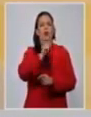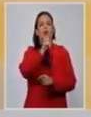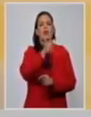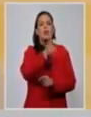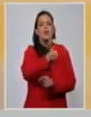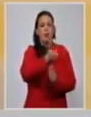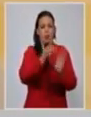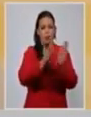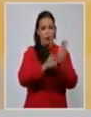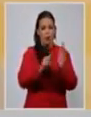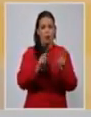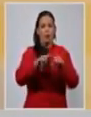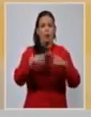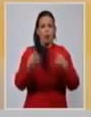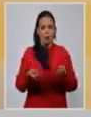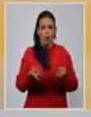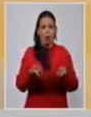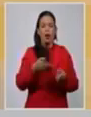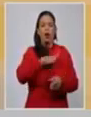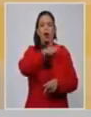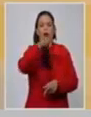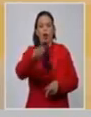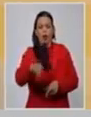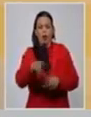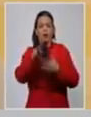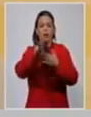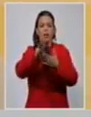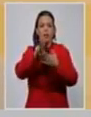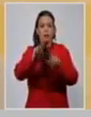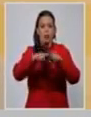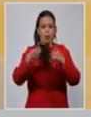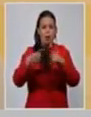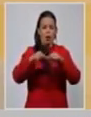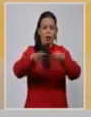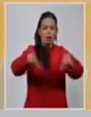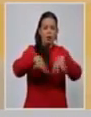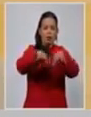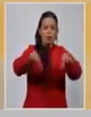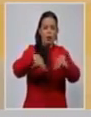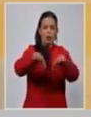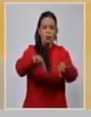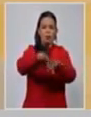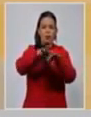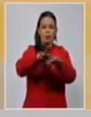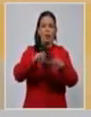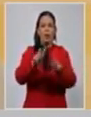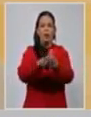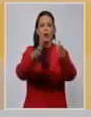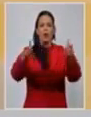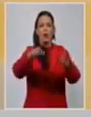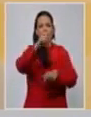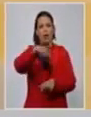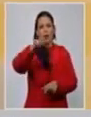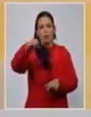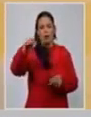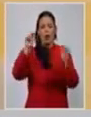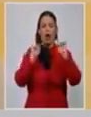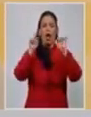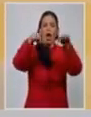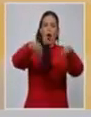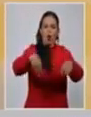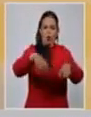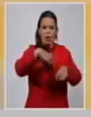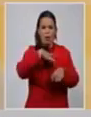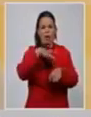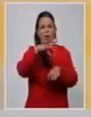lugares específicos de visita donde hay una fuente de infección común en el mayor número de los casos de actualmente con